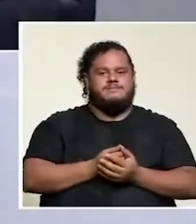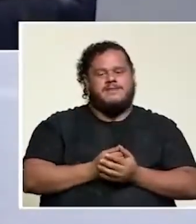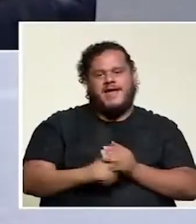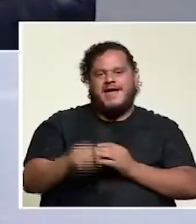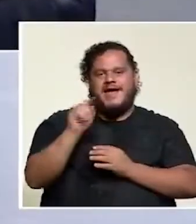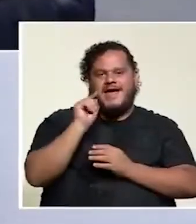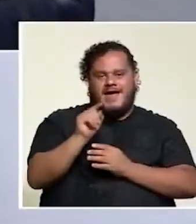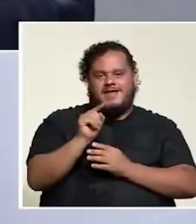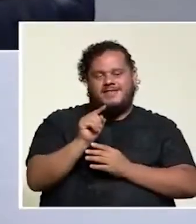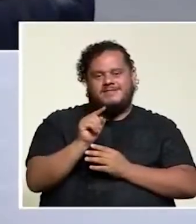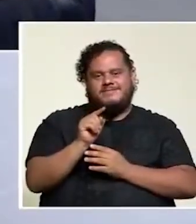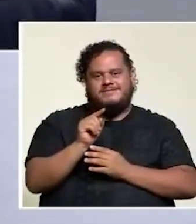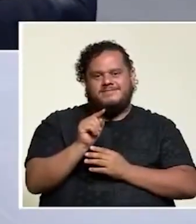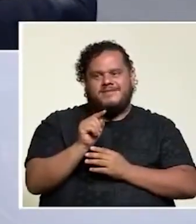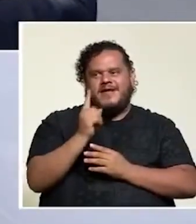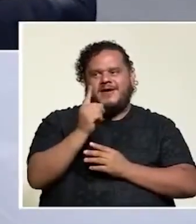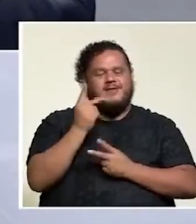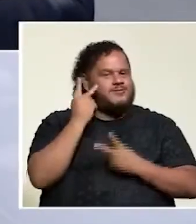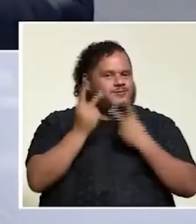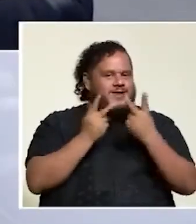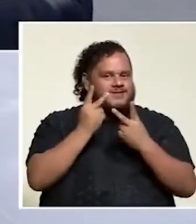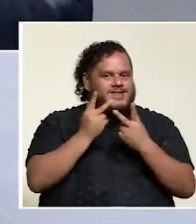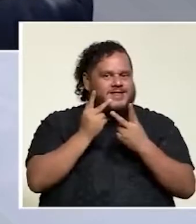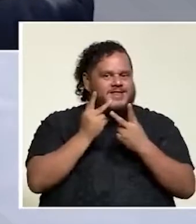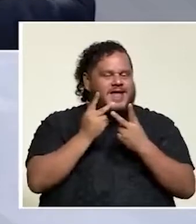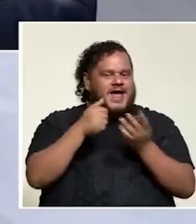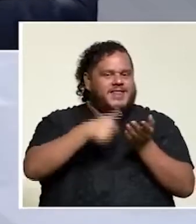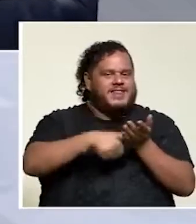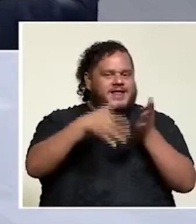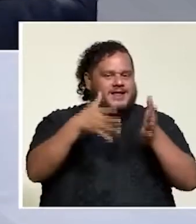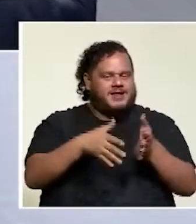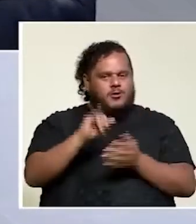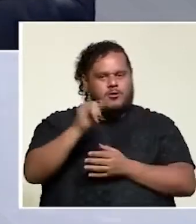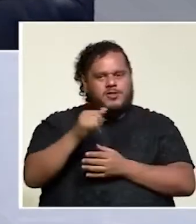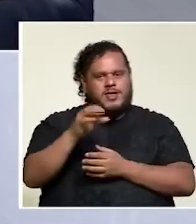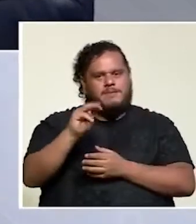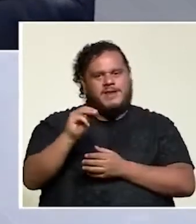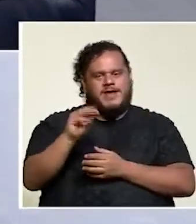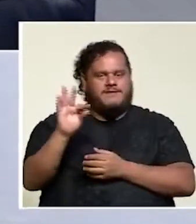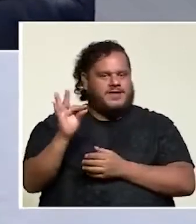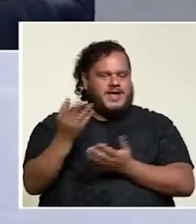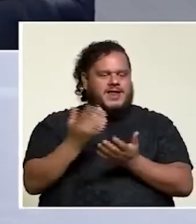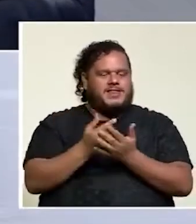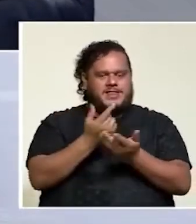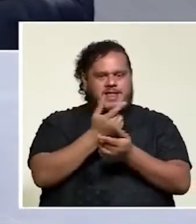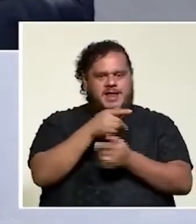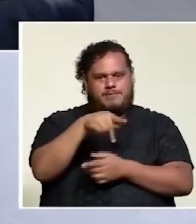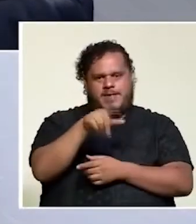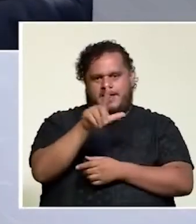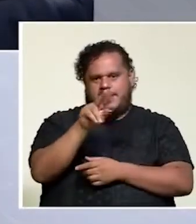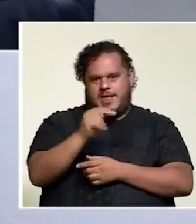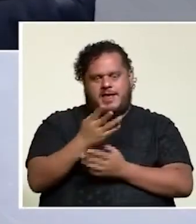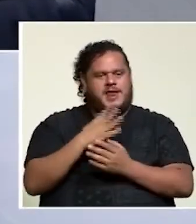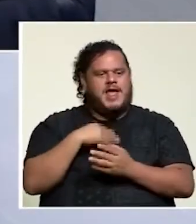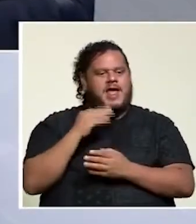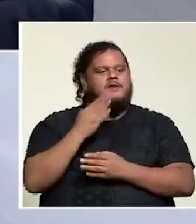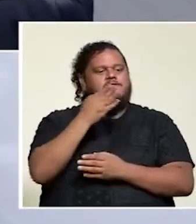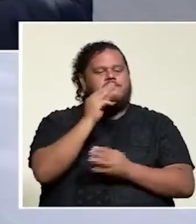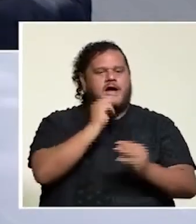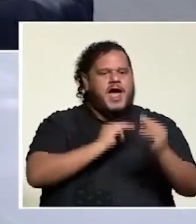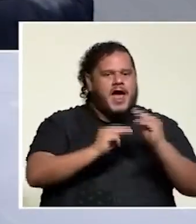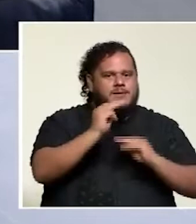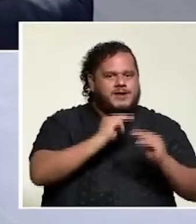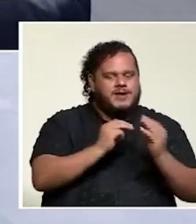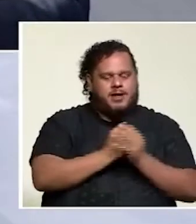Esta es una visita del candidato presidencial José María Figueres del Partido de Liberación Nacional al mercado. Una de estas